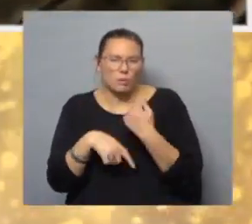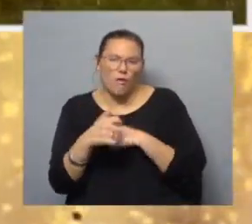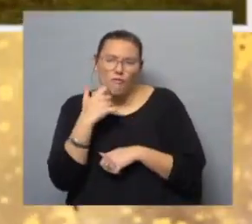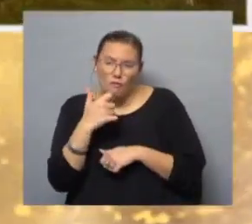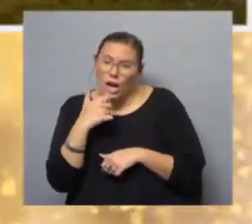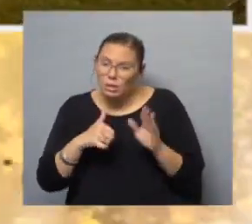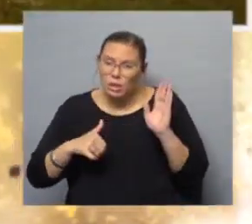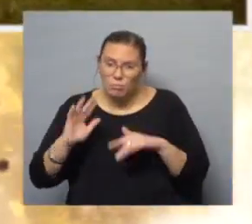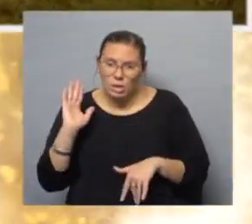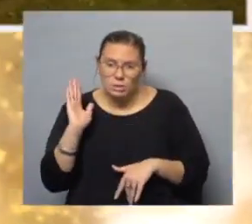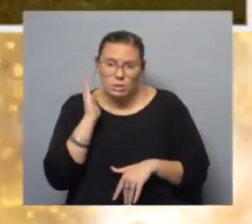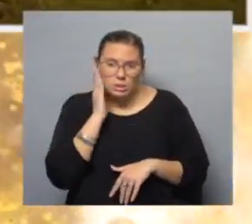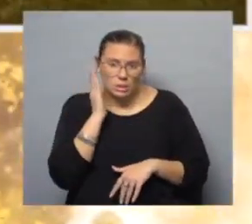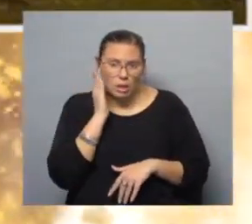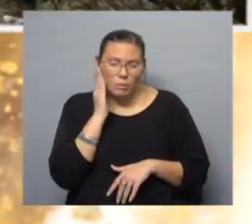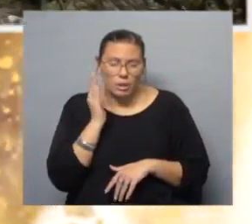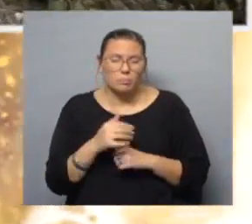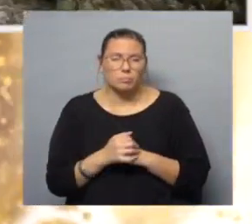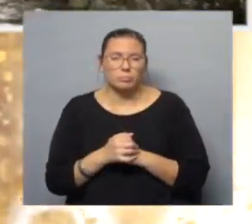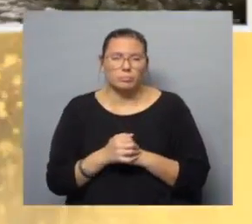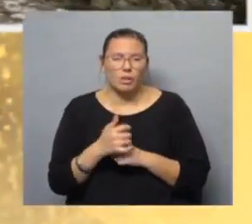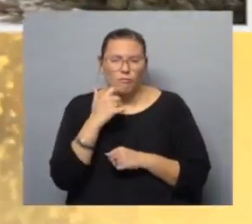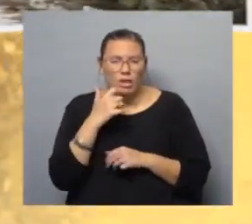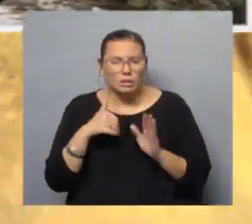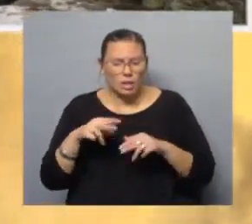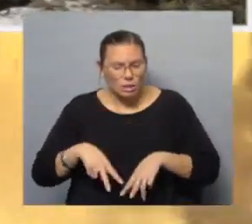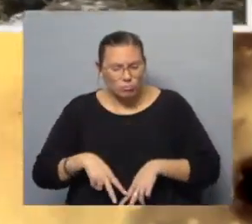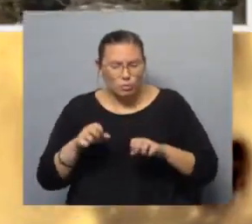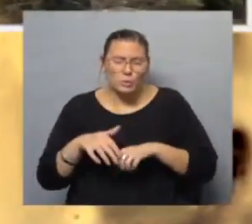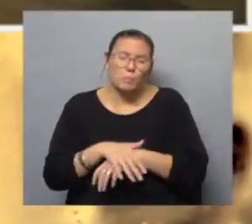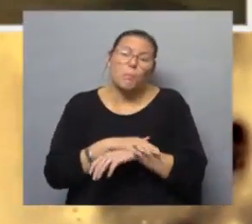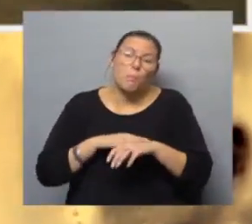mucho por conocer. Nos falta mucho estudio básico,